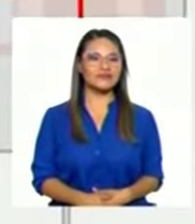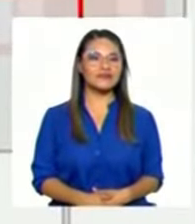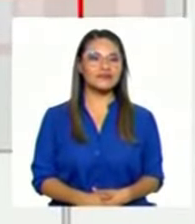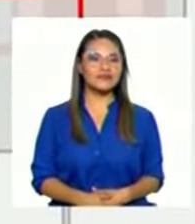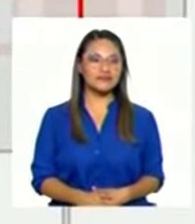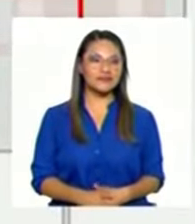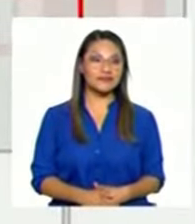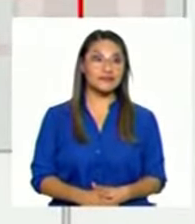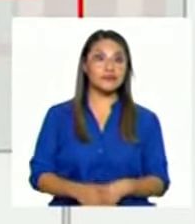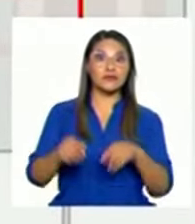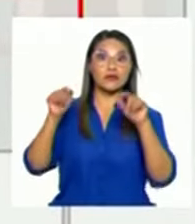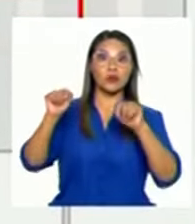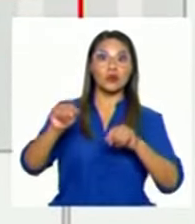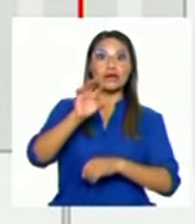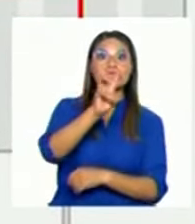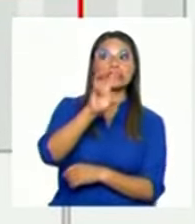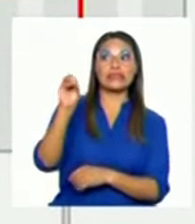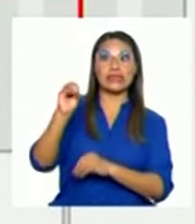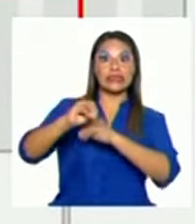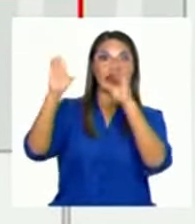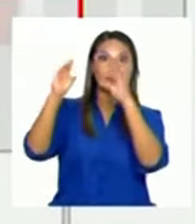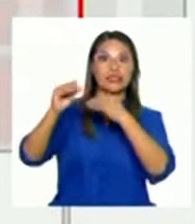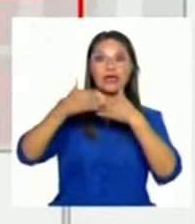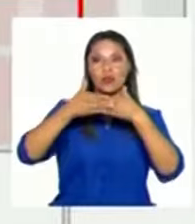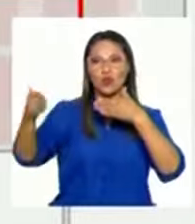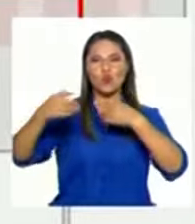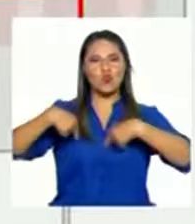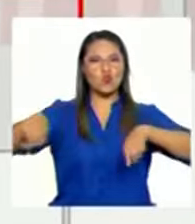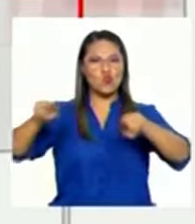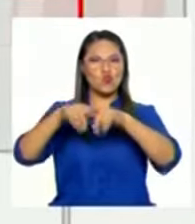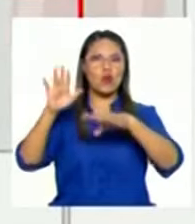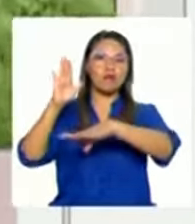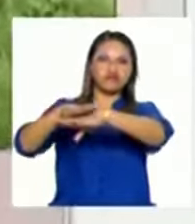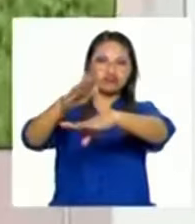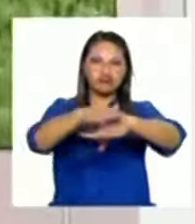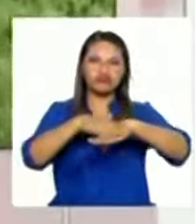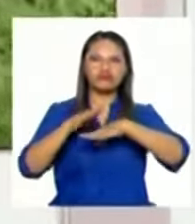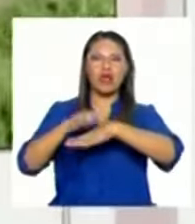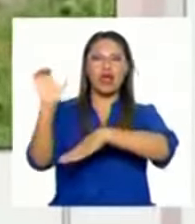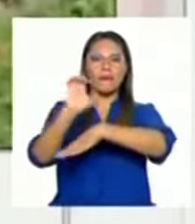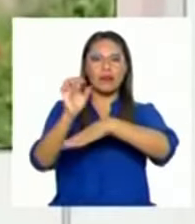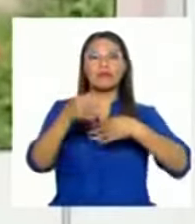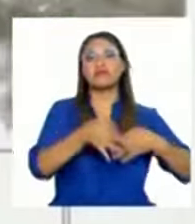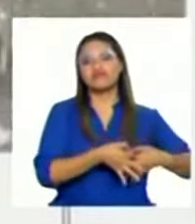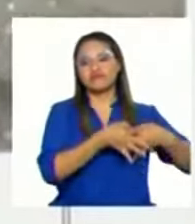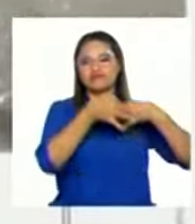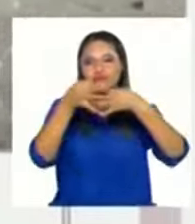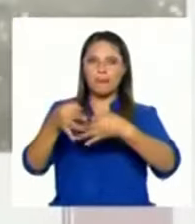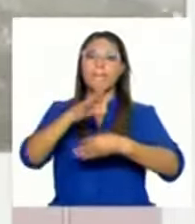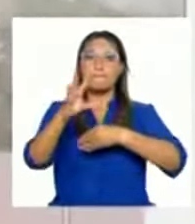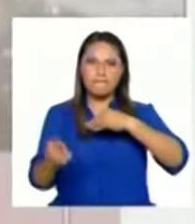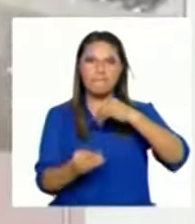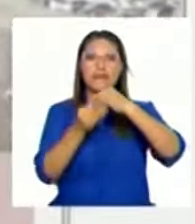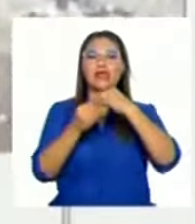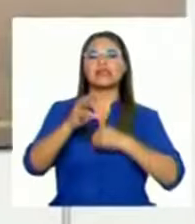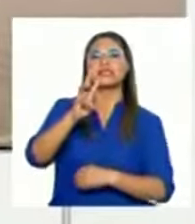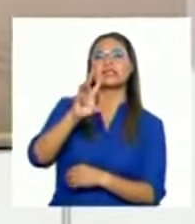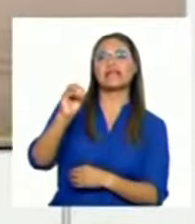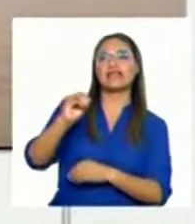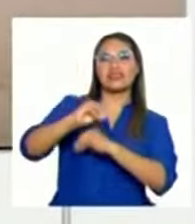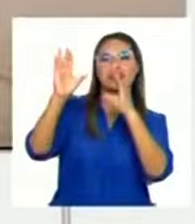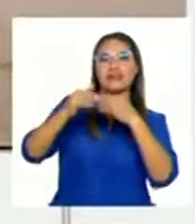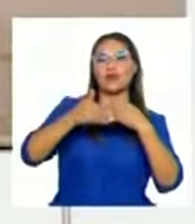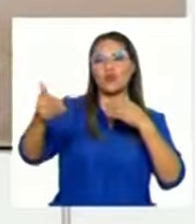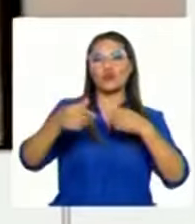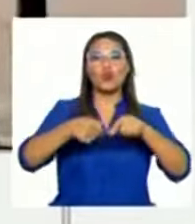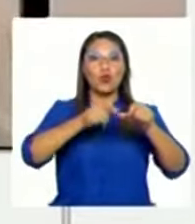Ejecutivo extiende por 60 días estado de emergencia en diversas zonas del país a consecuencia de lluvias. El objetivo es priorizar la ayuda en las